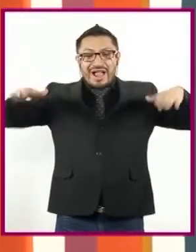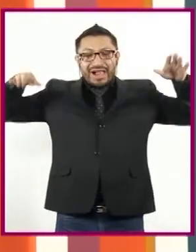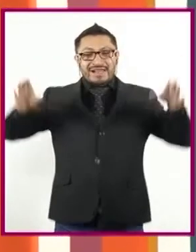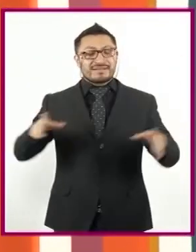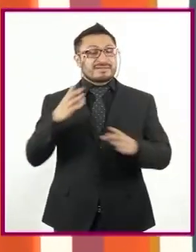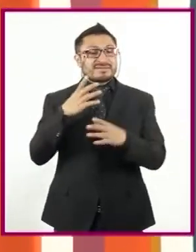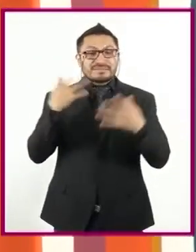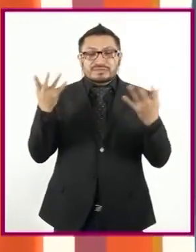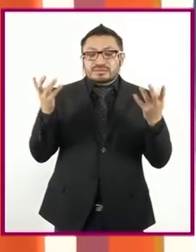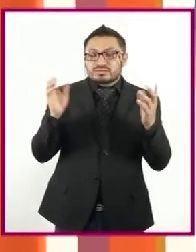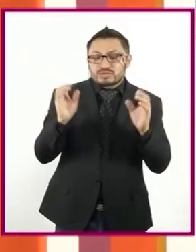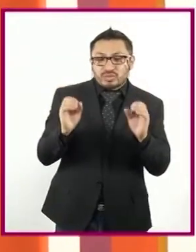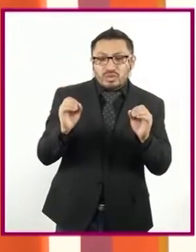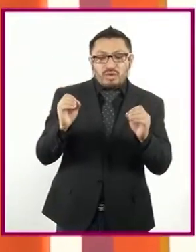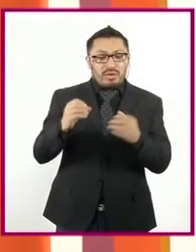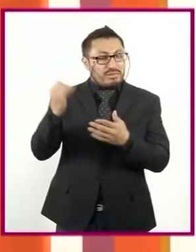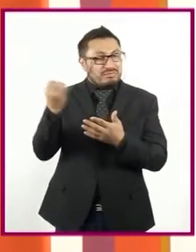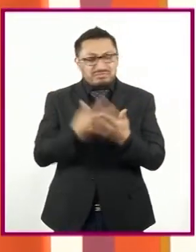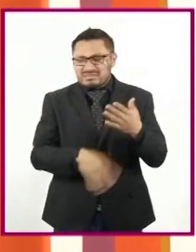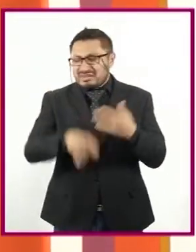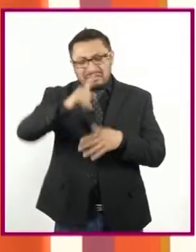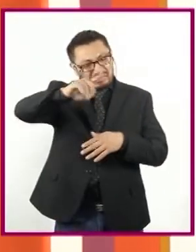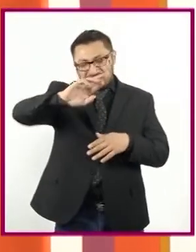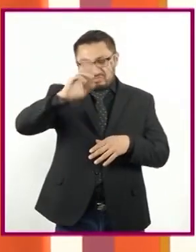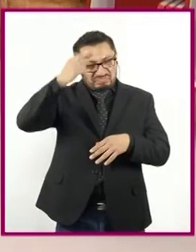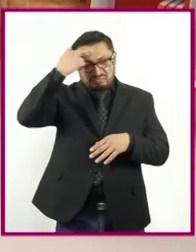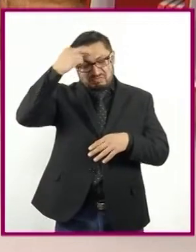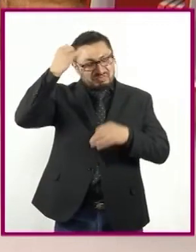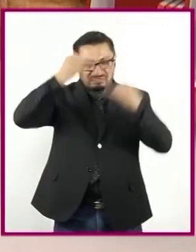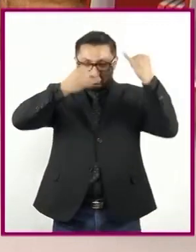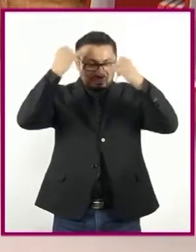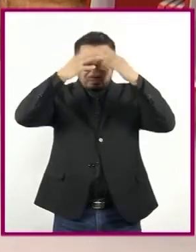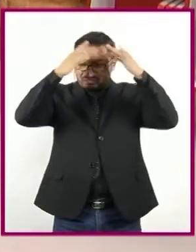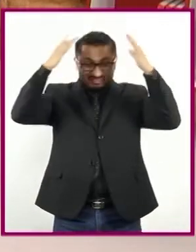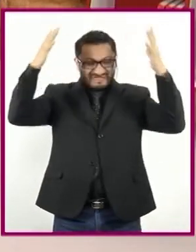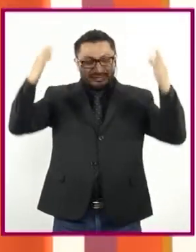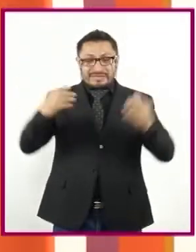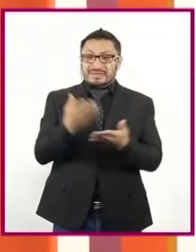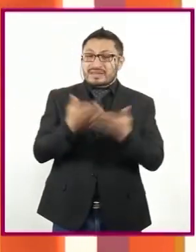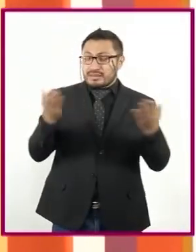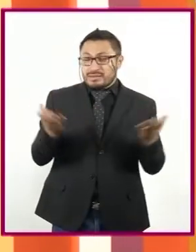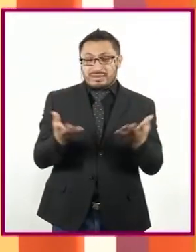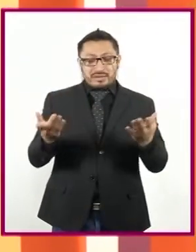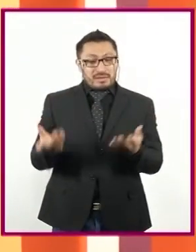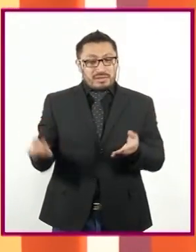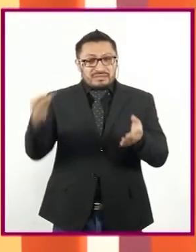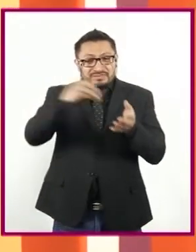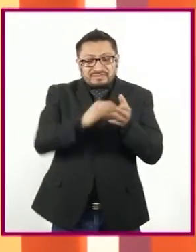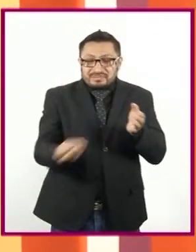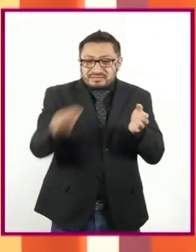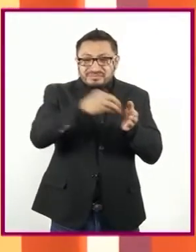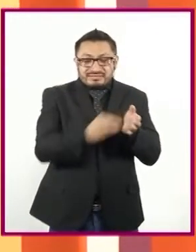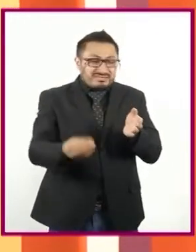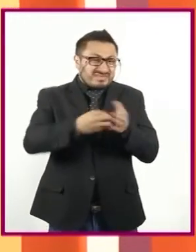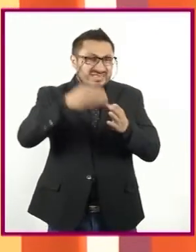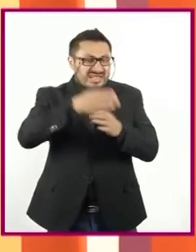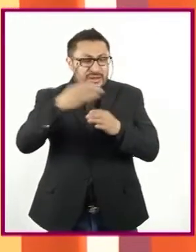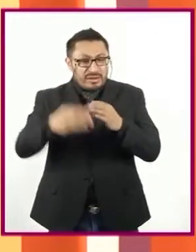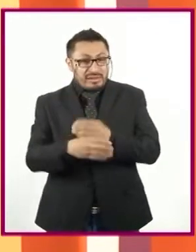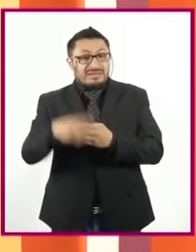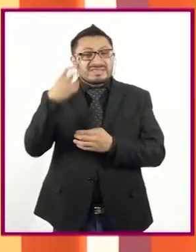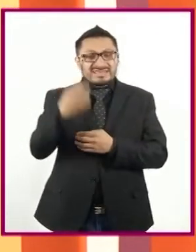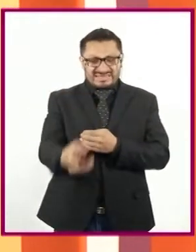aquella imagen que venga a la imaginación. Ahora lo que vamos a hacer es llenarlo. Esta es la parte donde vamos